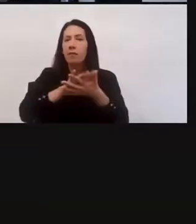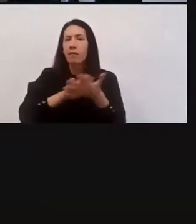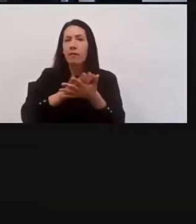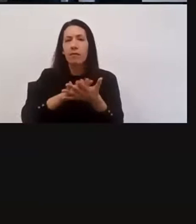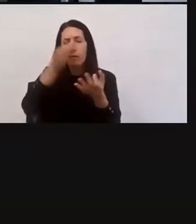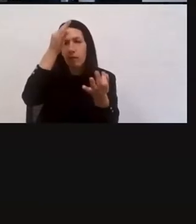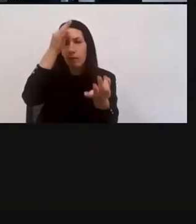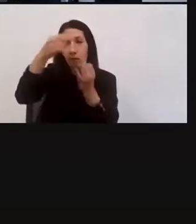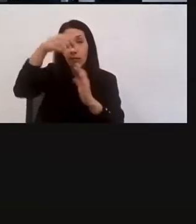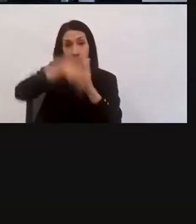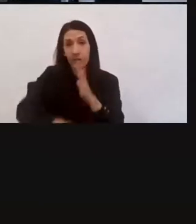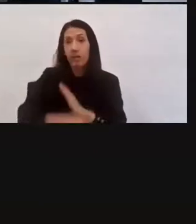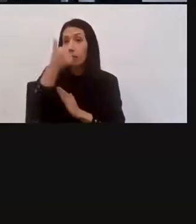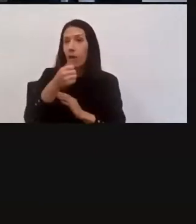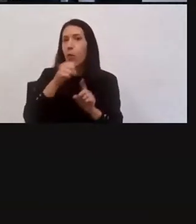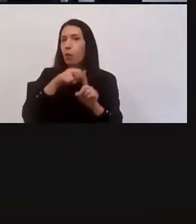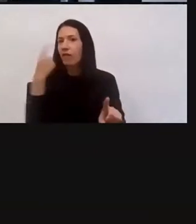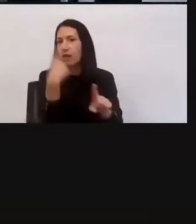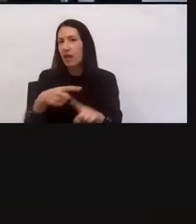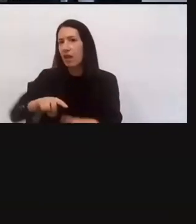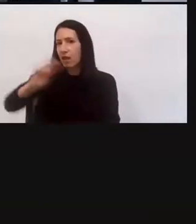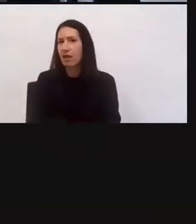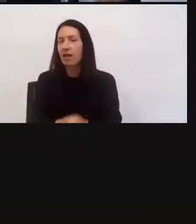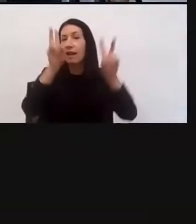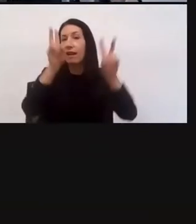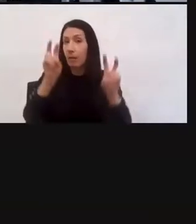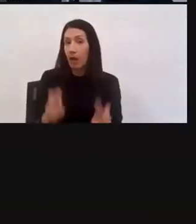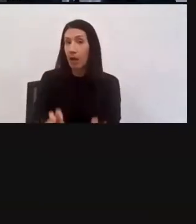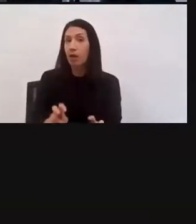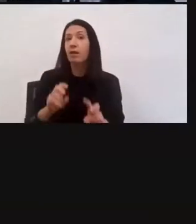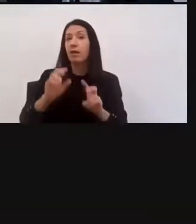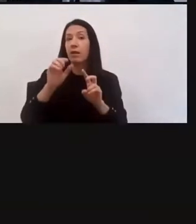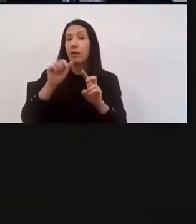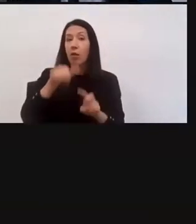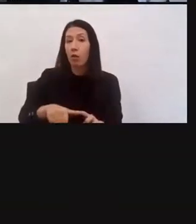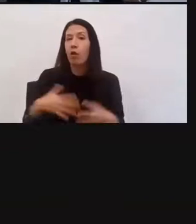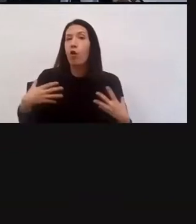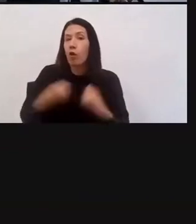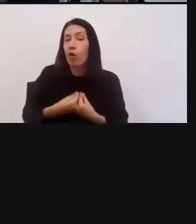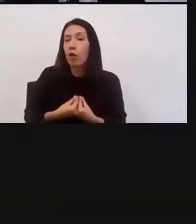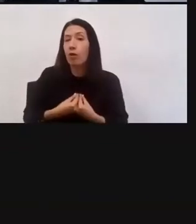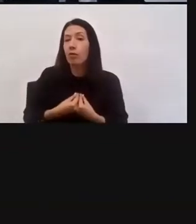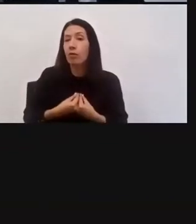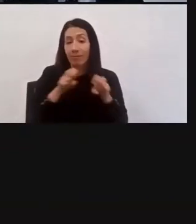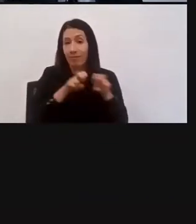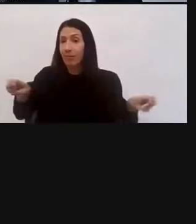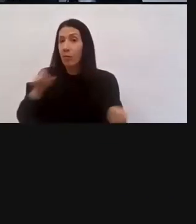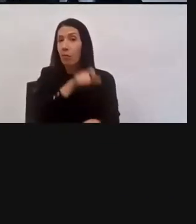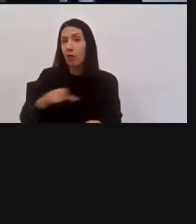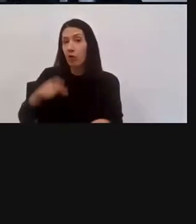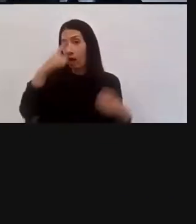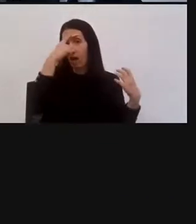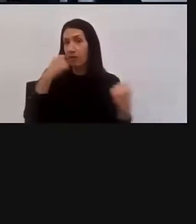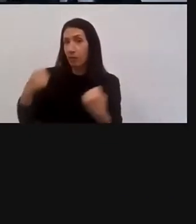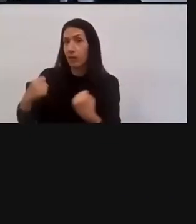y diferentes perspectivas todas las cuestiones que este tema plantea, estamos acompañados de un panel de excepción a los